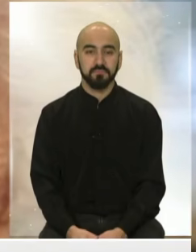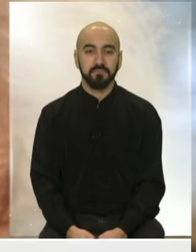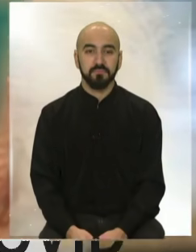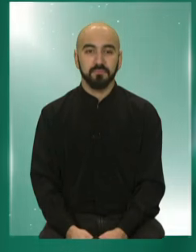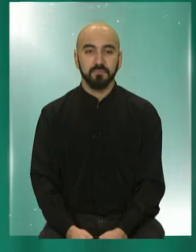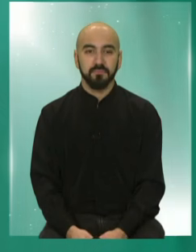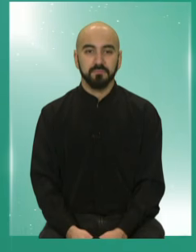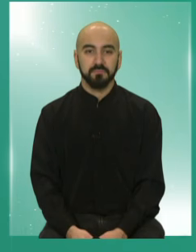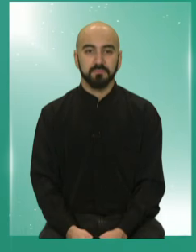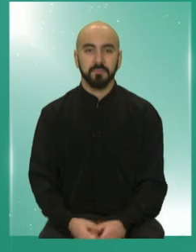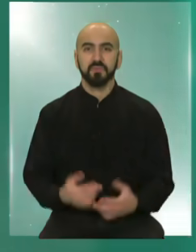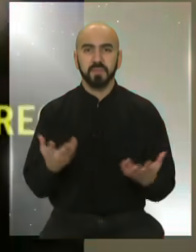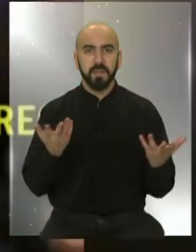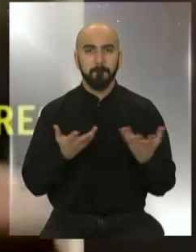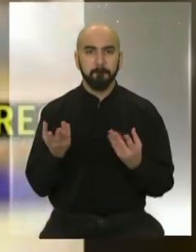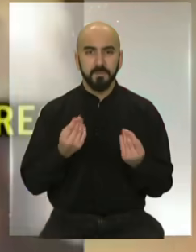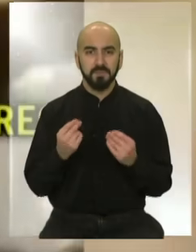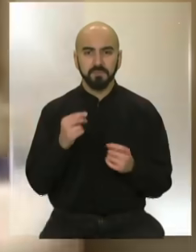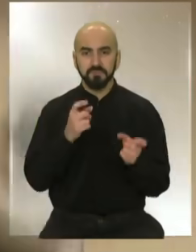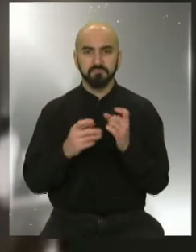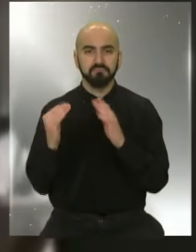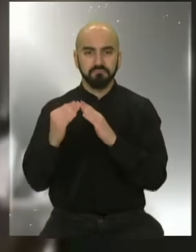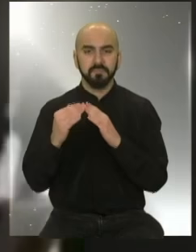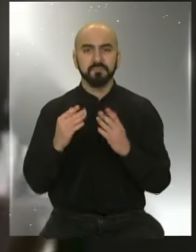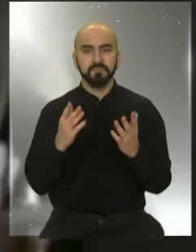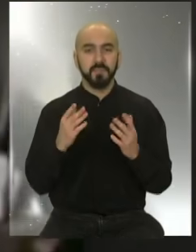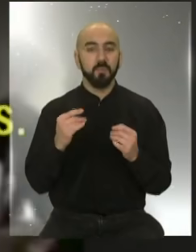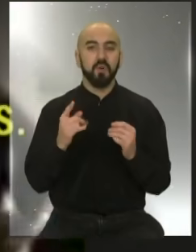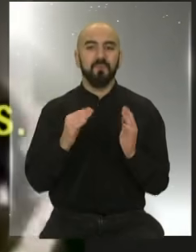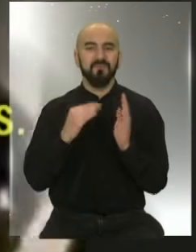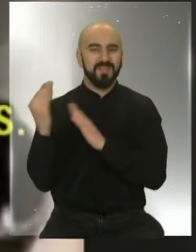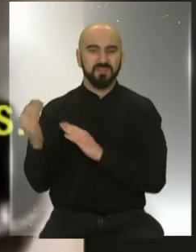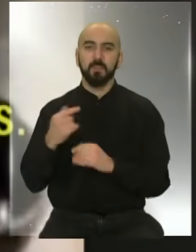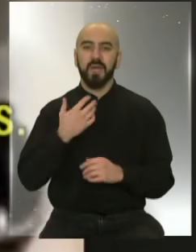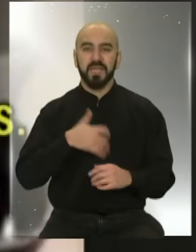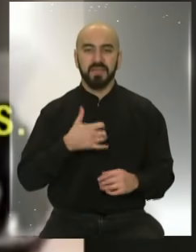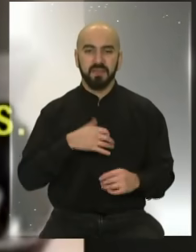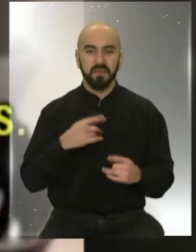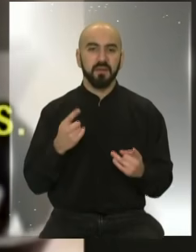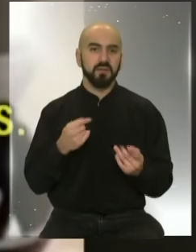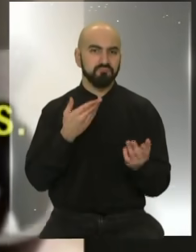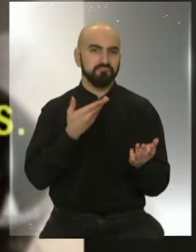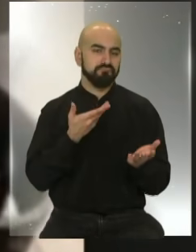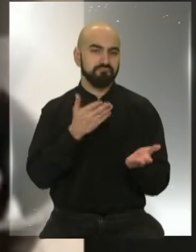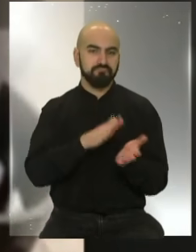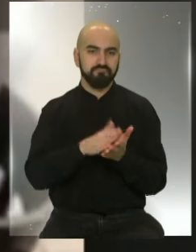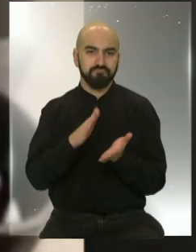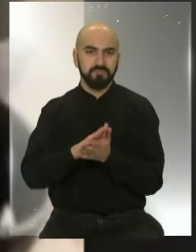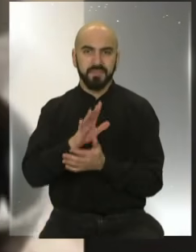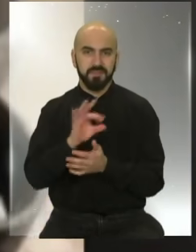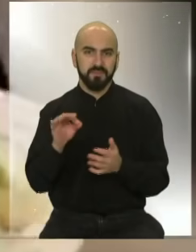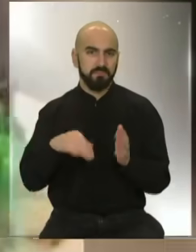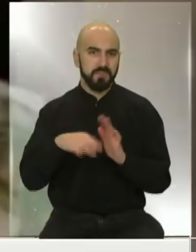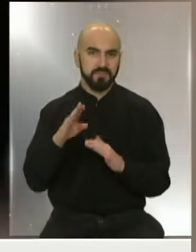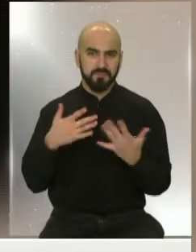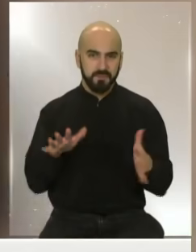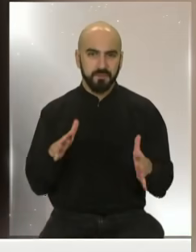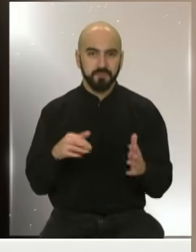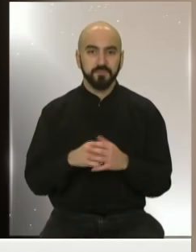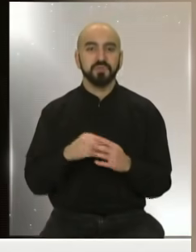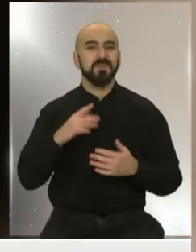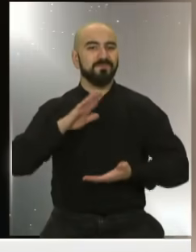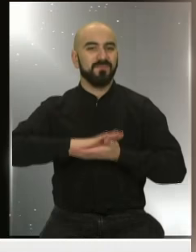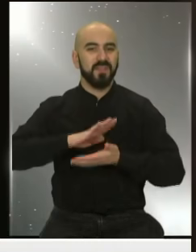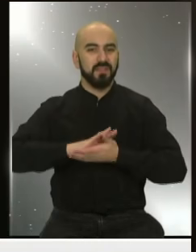¿Qué está pasando con nuestros vecinos? Argentina supera ya los 500 fallecidos por COVID-19, mientras esta fiesta de políticos y